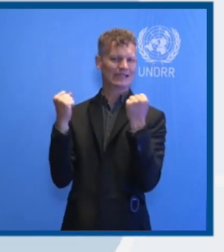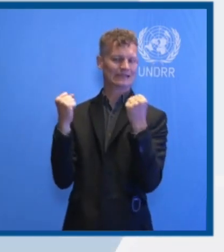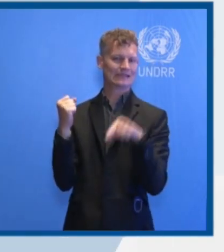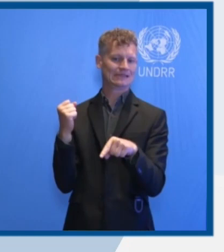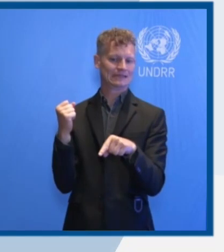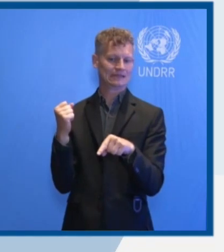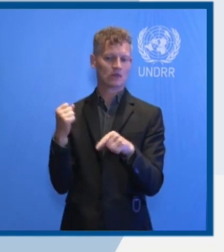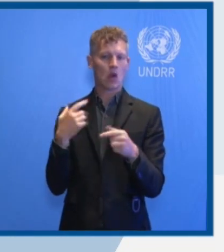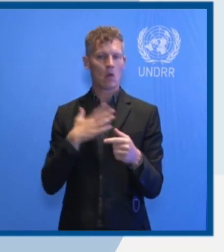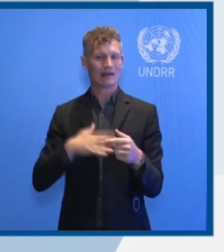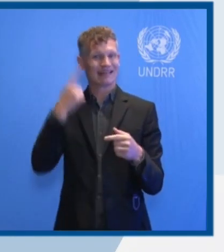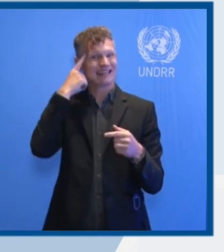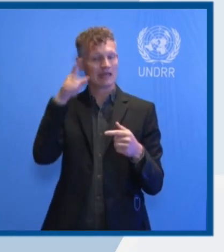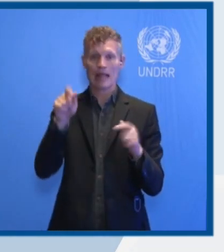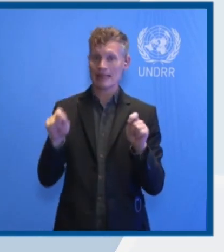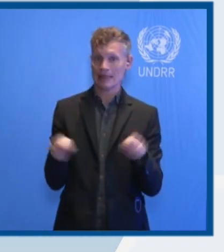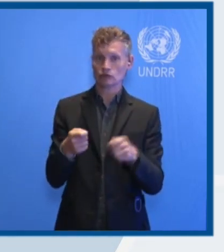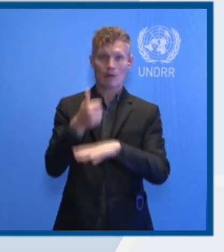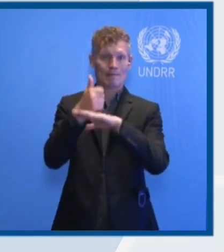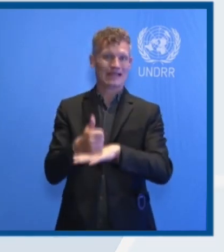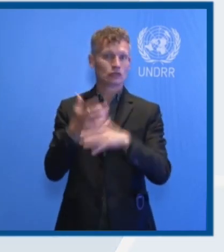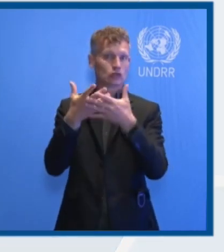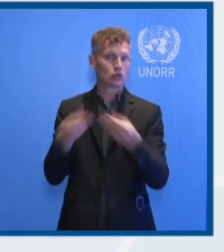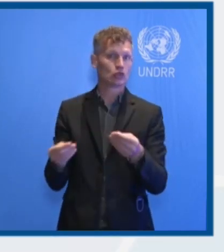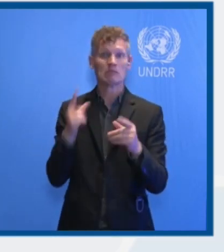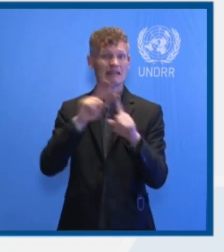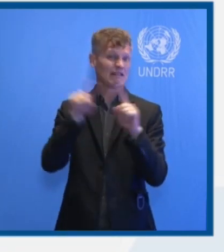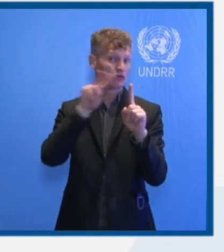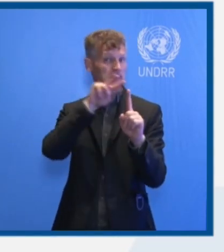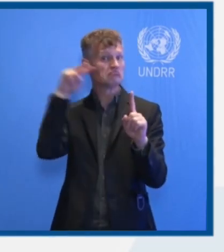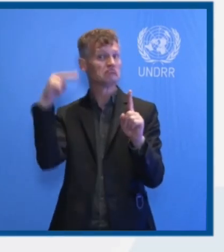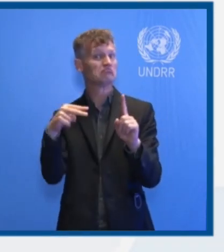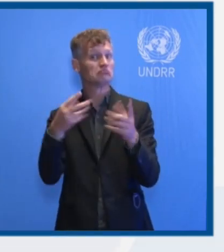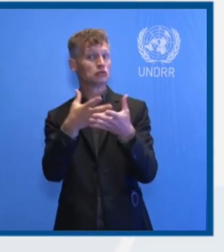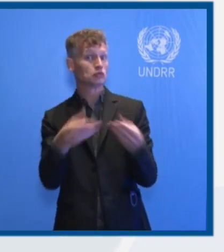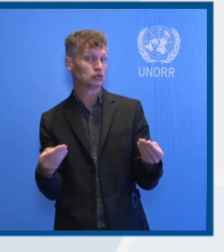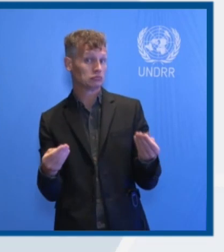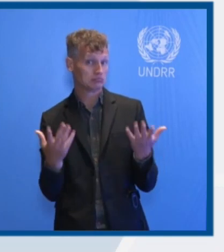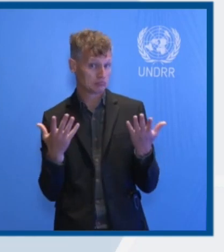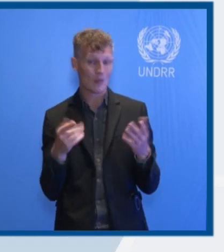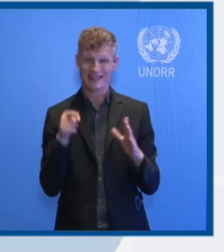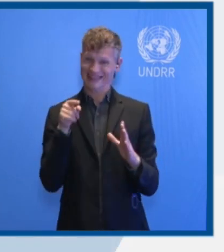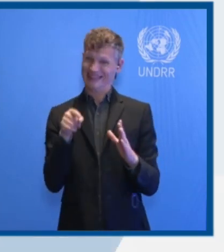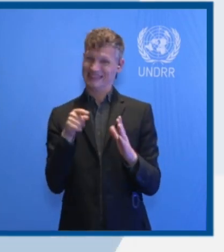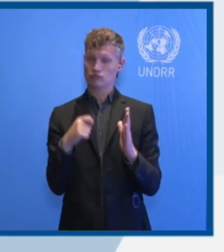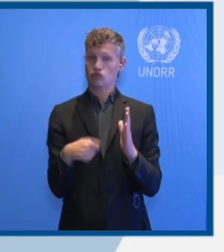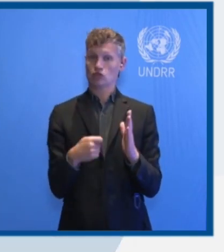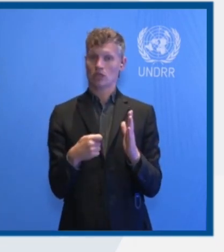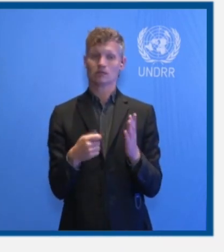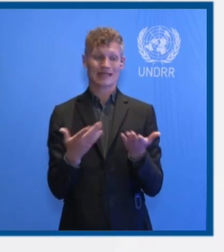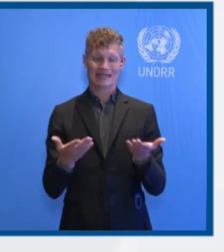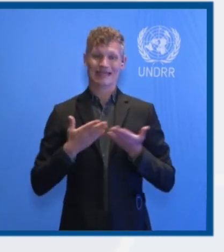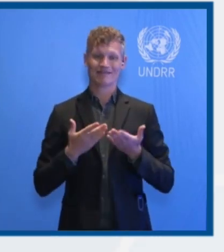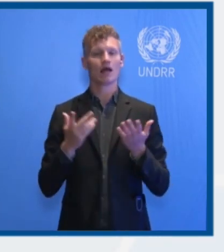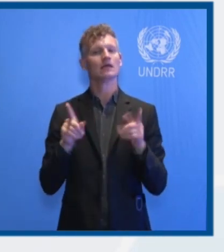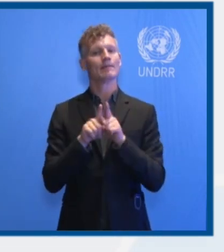los que nos dan la oportunidad de combinar obras tradicionales para el control de inundaciones con soluciones basadas en la naturaleza y hacer un fuerte